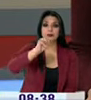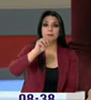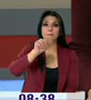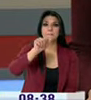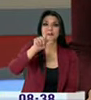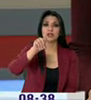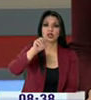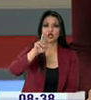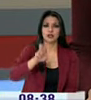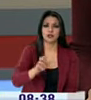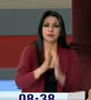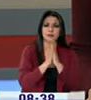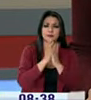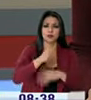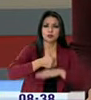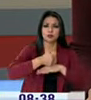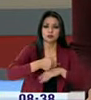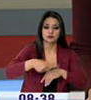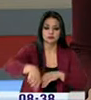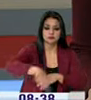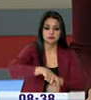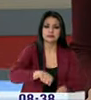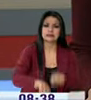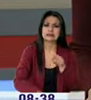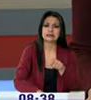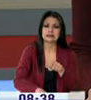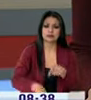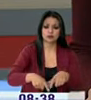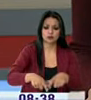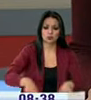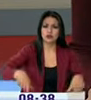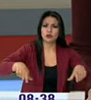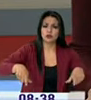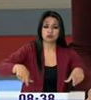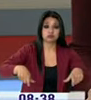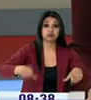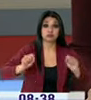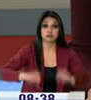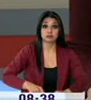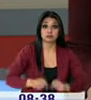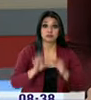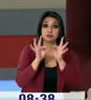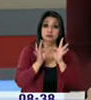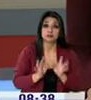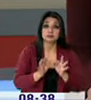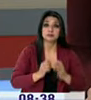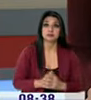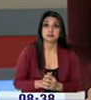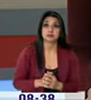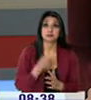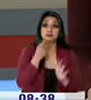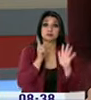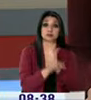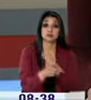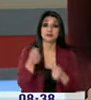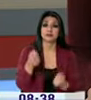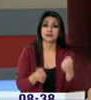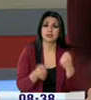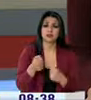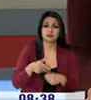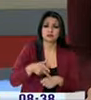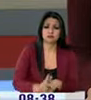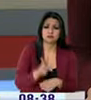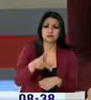a las autoridades que se repare una alcantarilla en la que se ha formado un hueco de grandes dimensiones. Ellos denuncian que sus vehículos